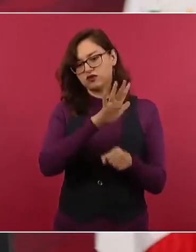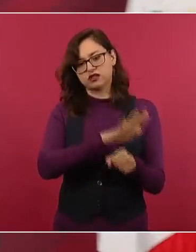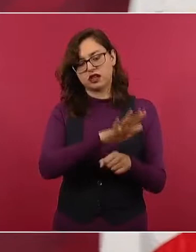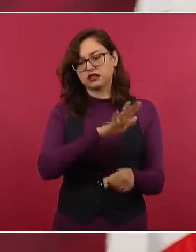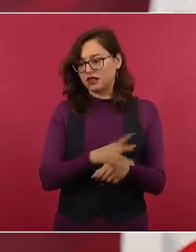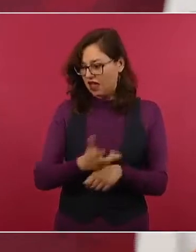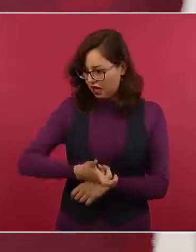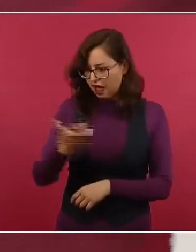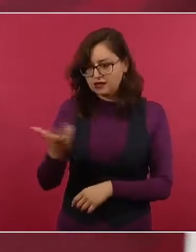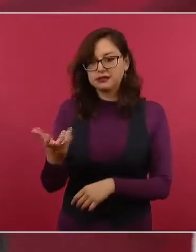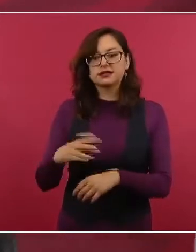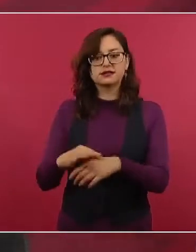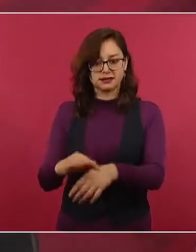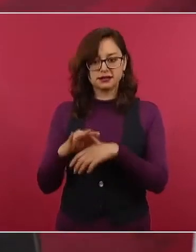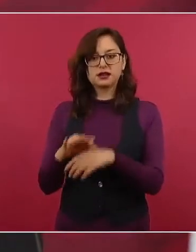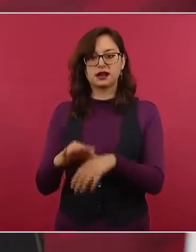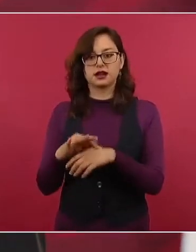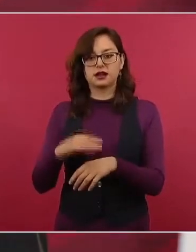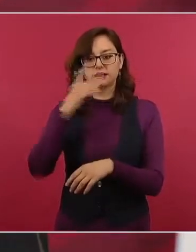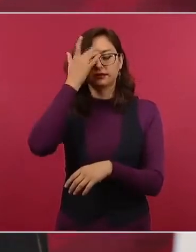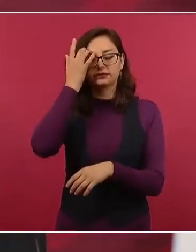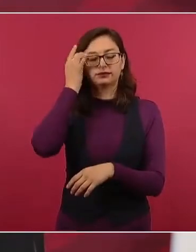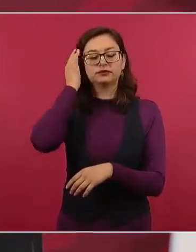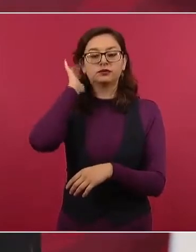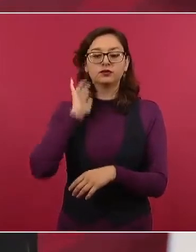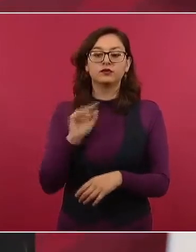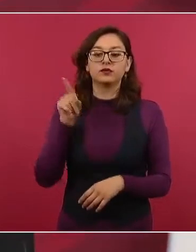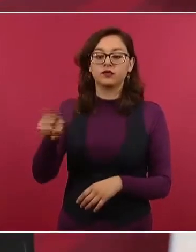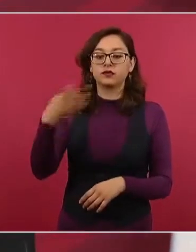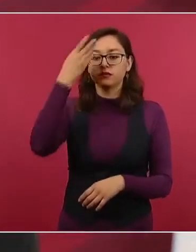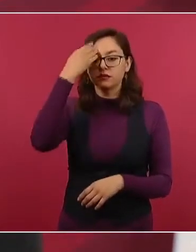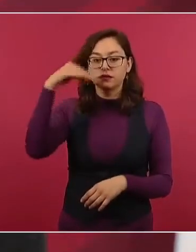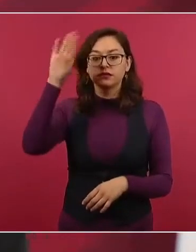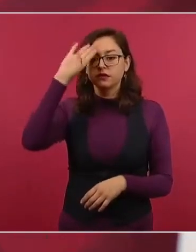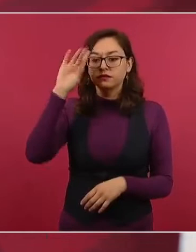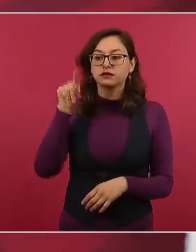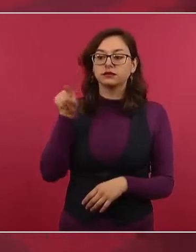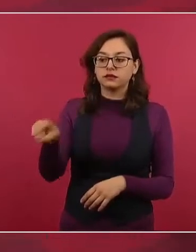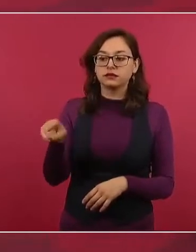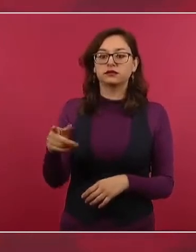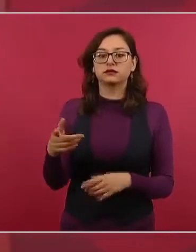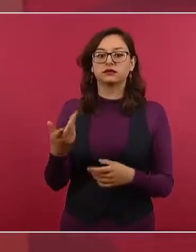Cuando se trata lo de el bloqueo en Cuba, en Naciones Unidas,